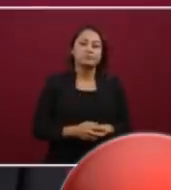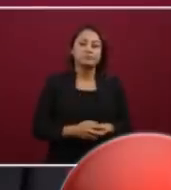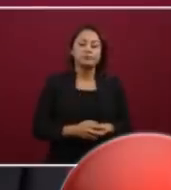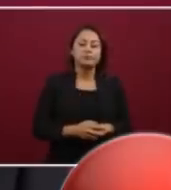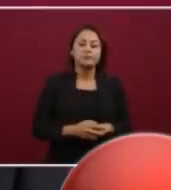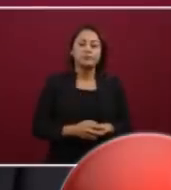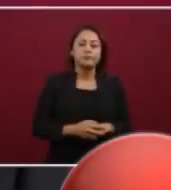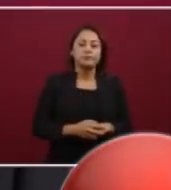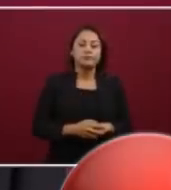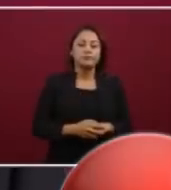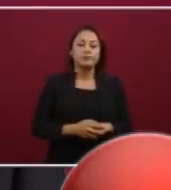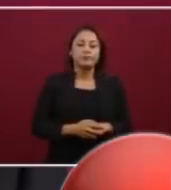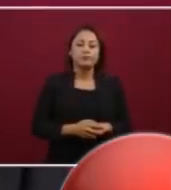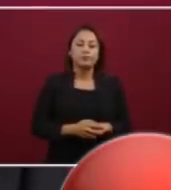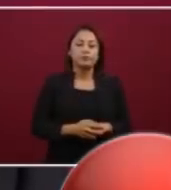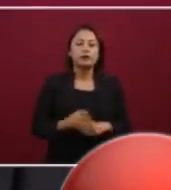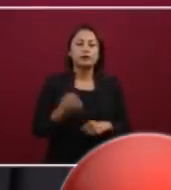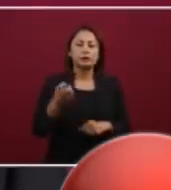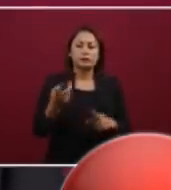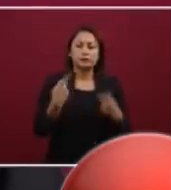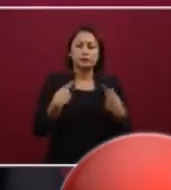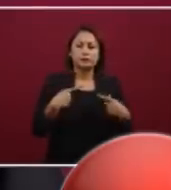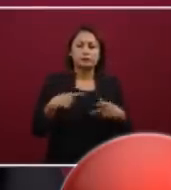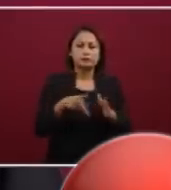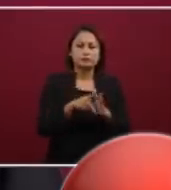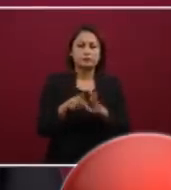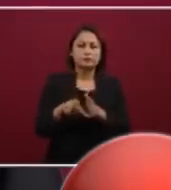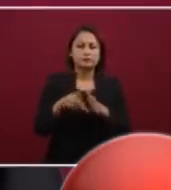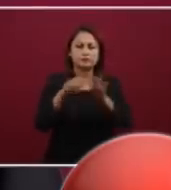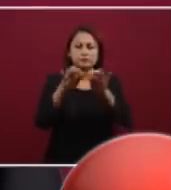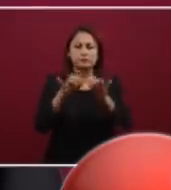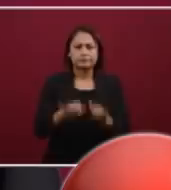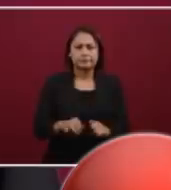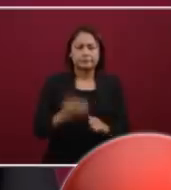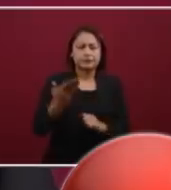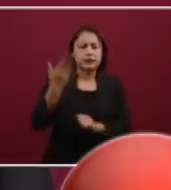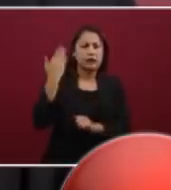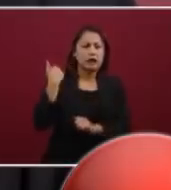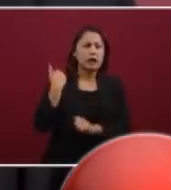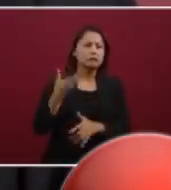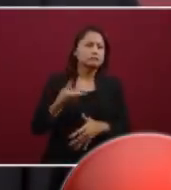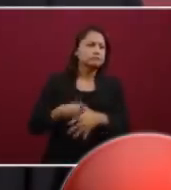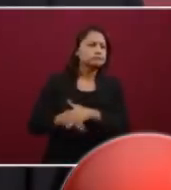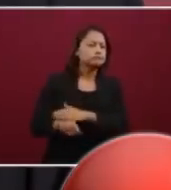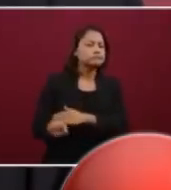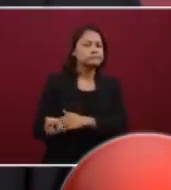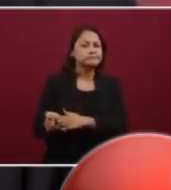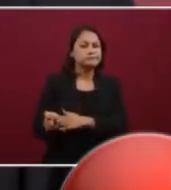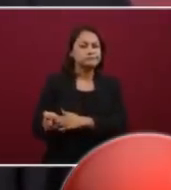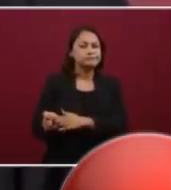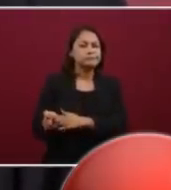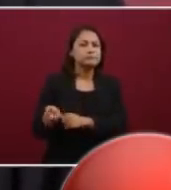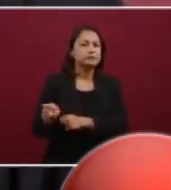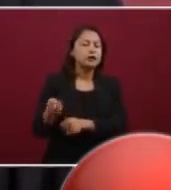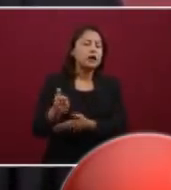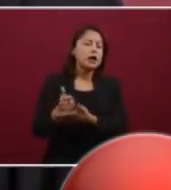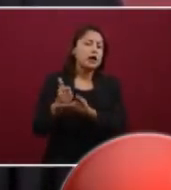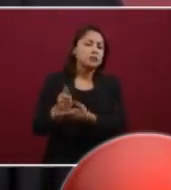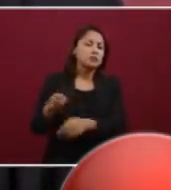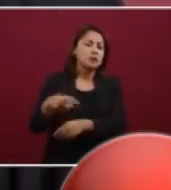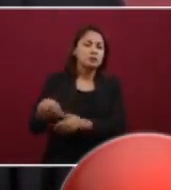reciben o recibían estos apoyos para trabajos informativos.